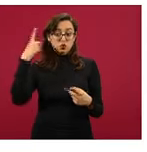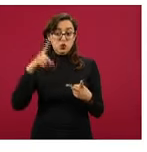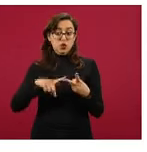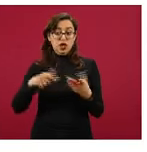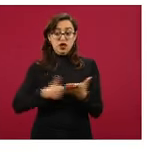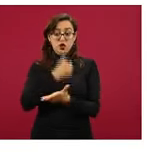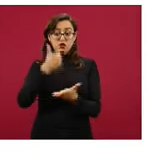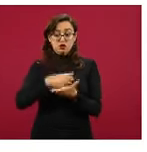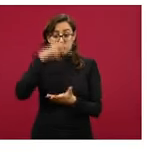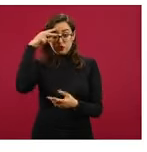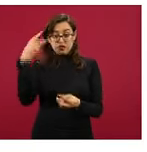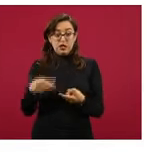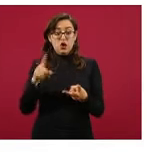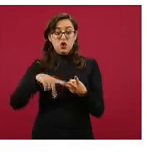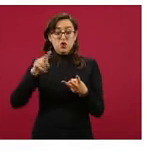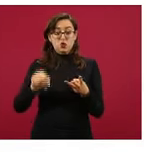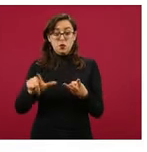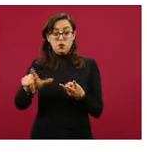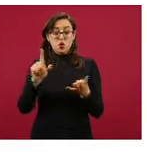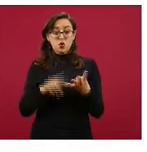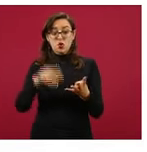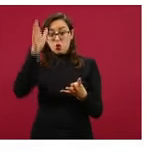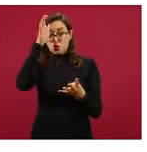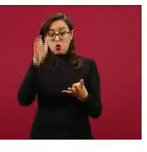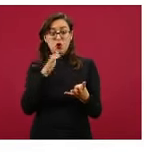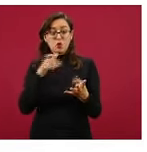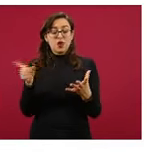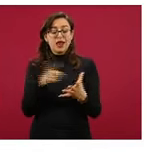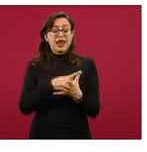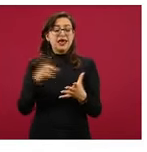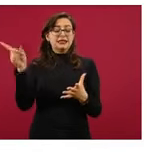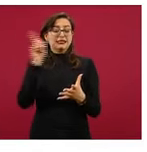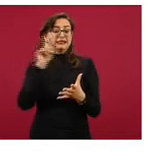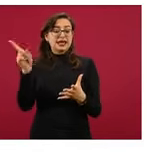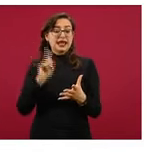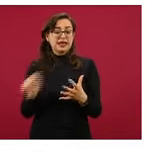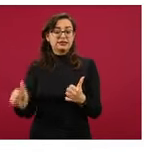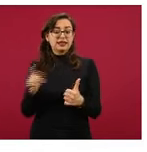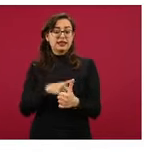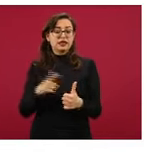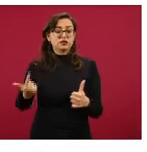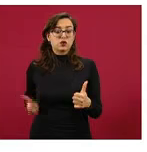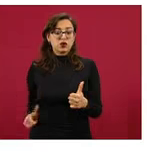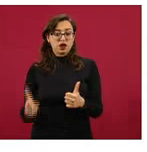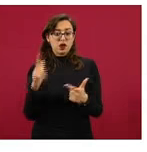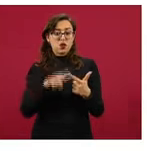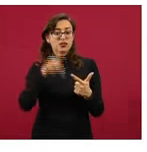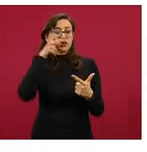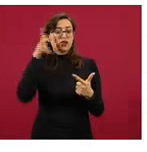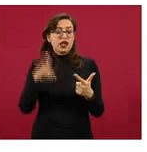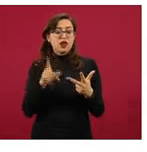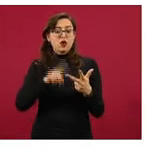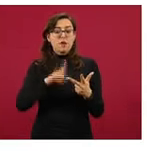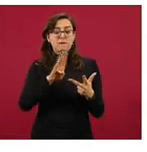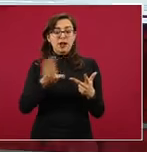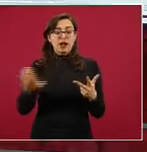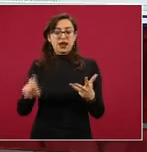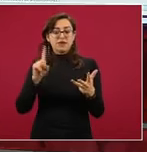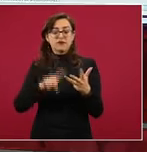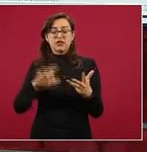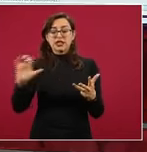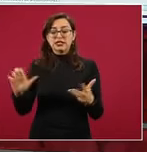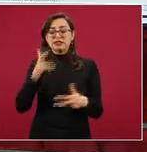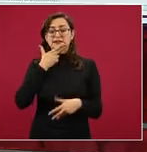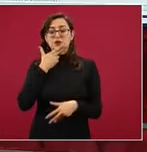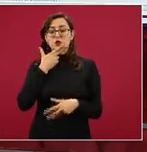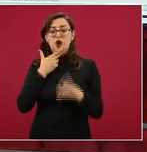México, Nuevo León, Coahuila, Zacatecas, Guanajuato, Hidalgo, Baja California, Chihuahua y el Estado de México, que